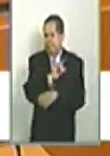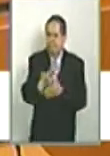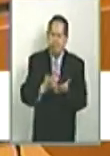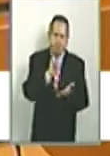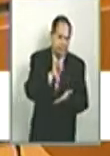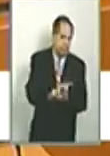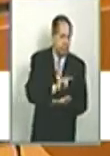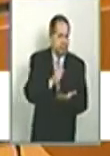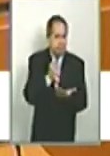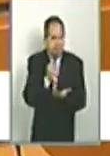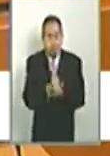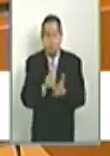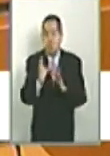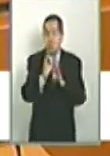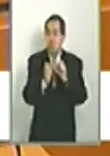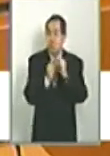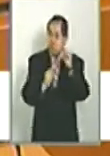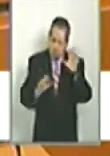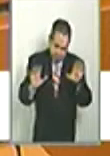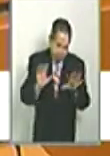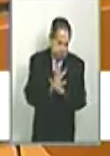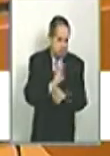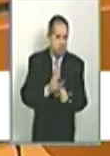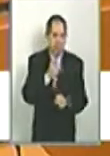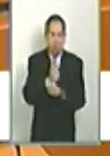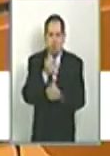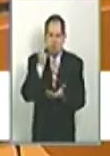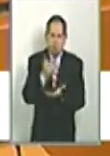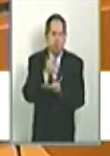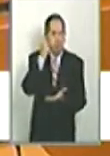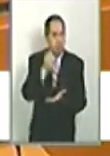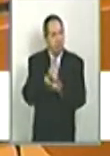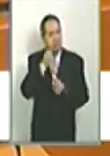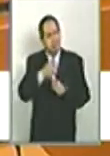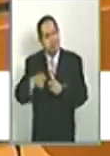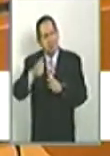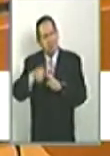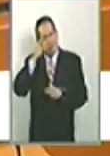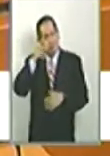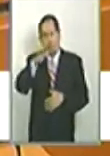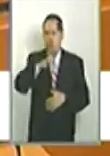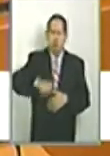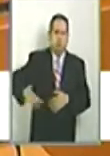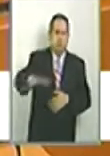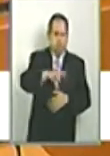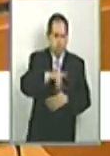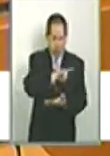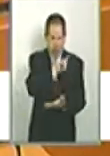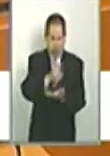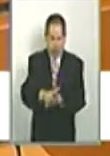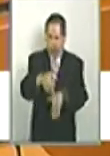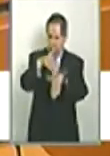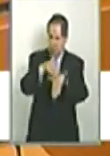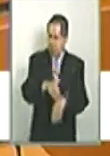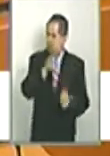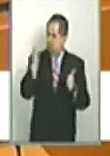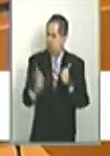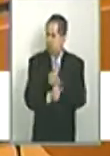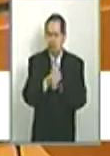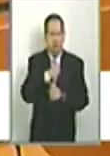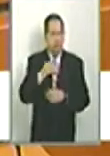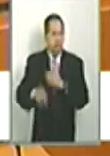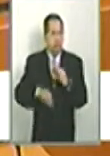la Constitución, encaminadas a garantizar el Estado de Derecho y a fortalecer la